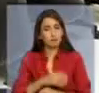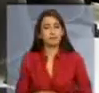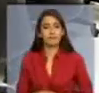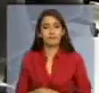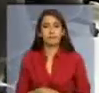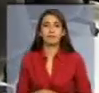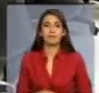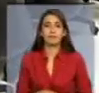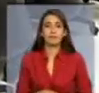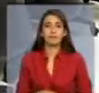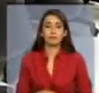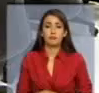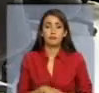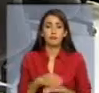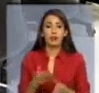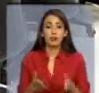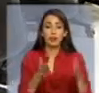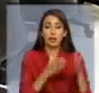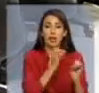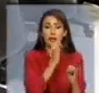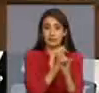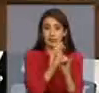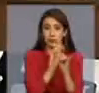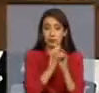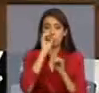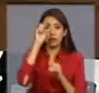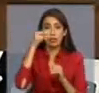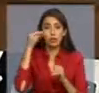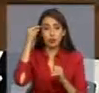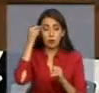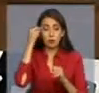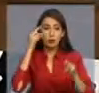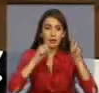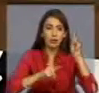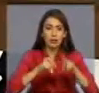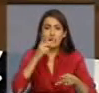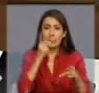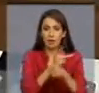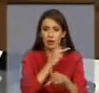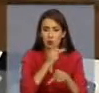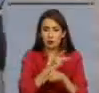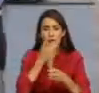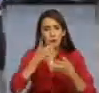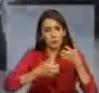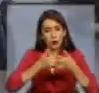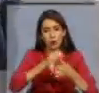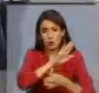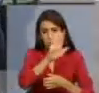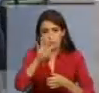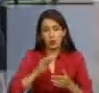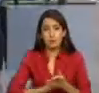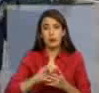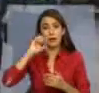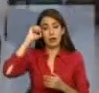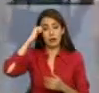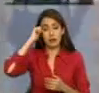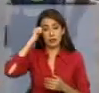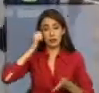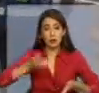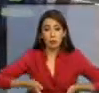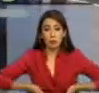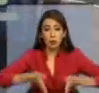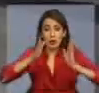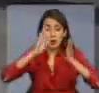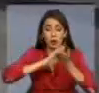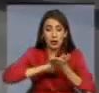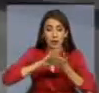La una parte la pone la institucionalidad estatal para mitigar los riesgos de que usted tenga algún percance. Recuerde que para este feriado estarán operativos